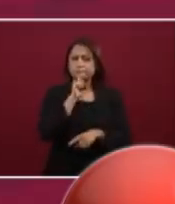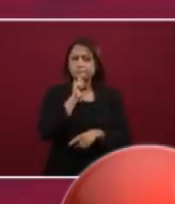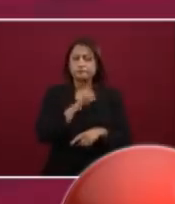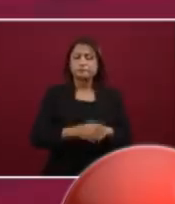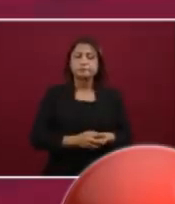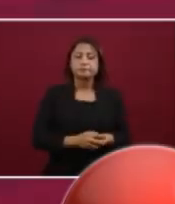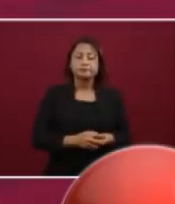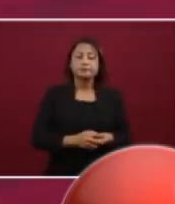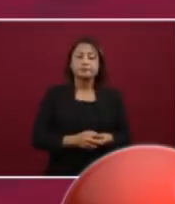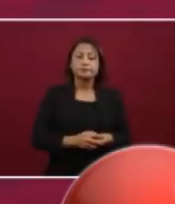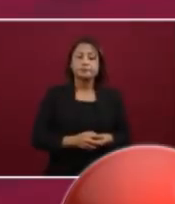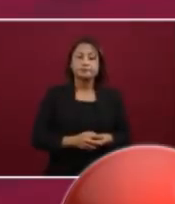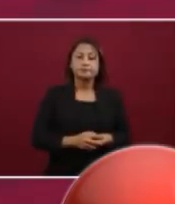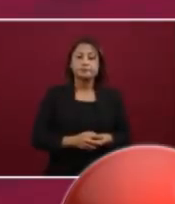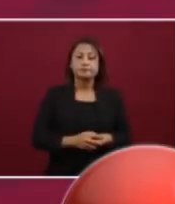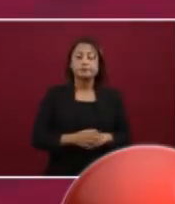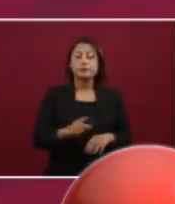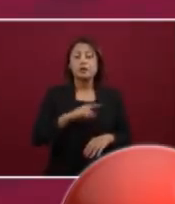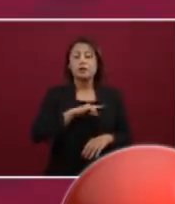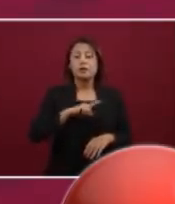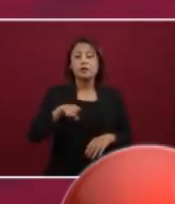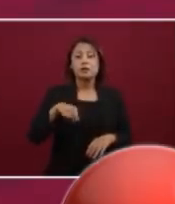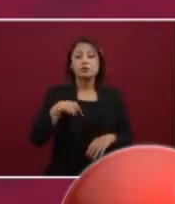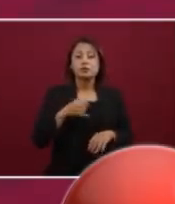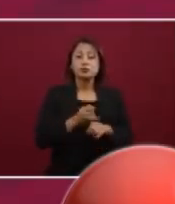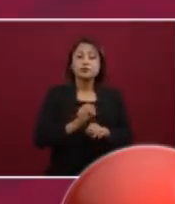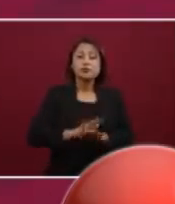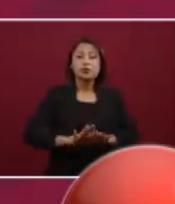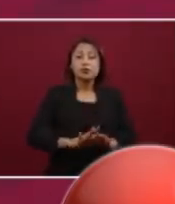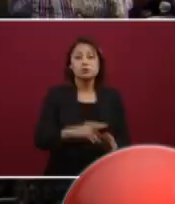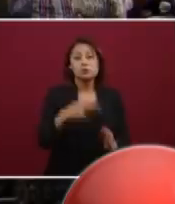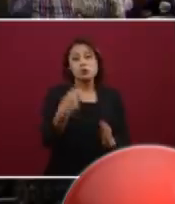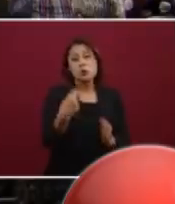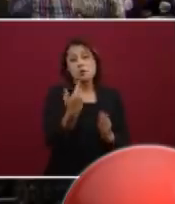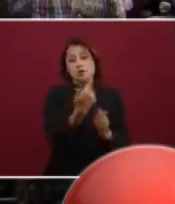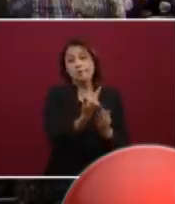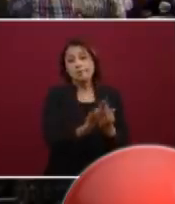y nosotros no dimos a conocer los nombres.